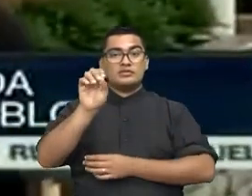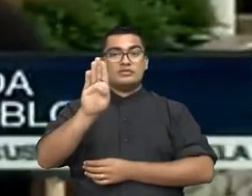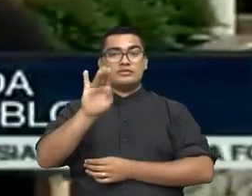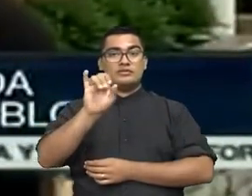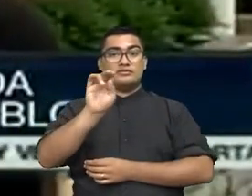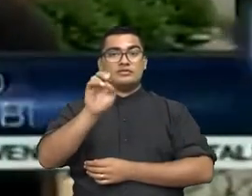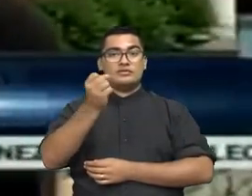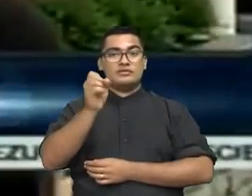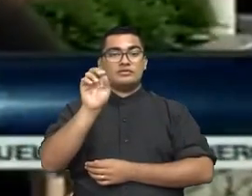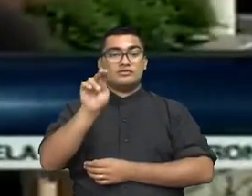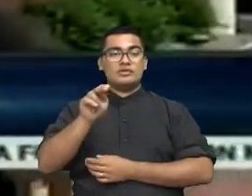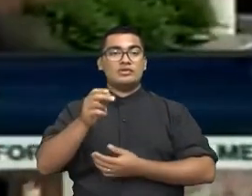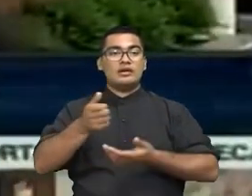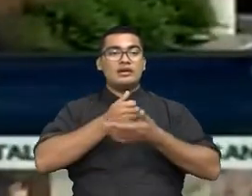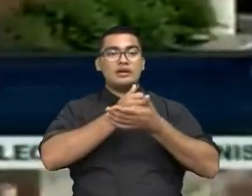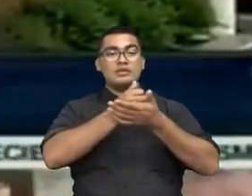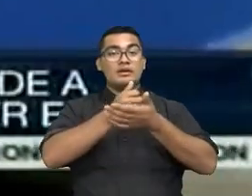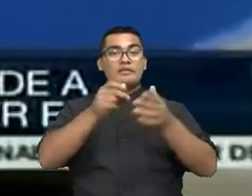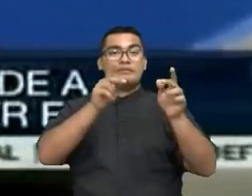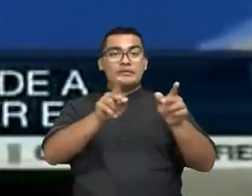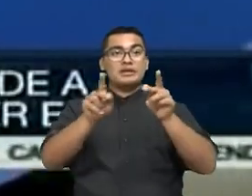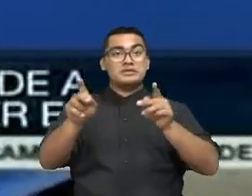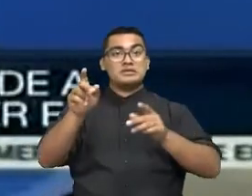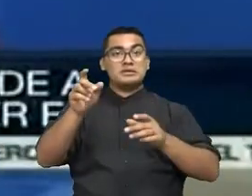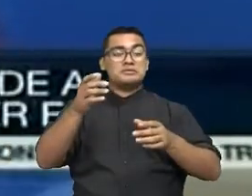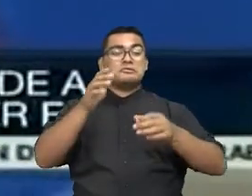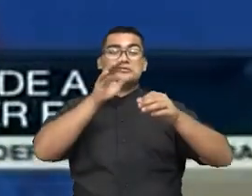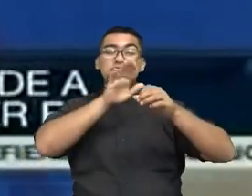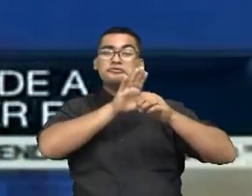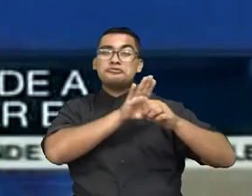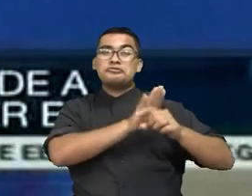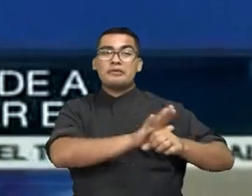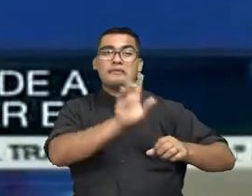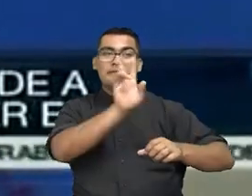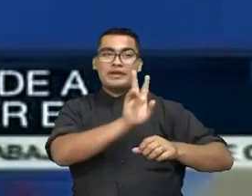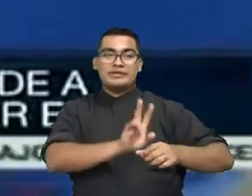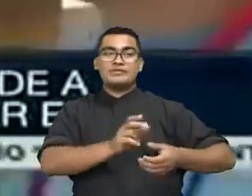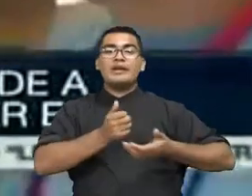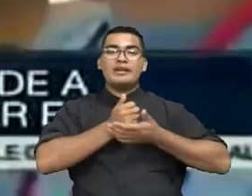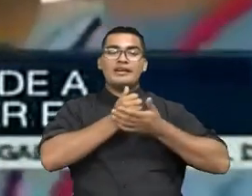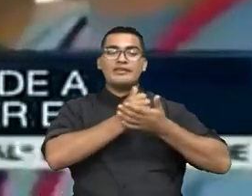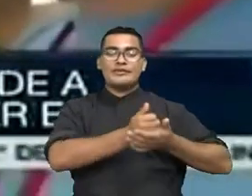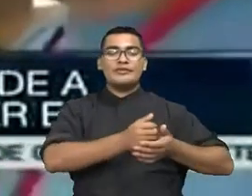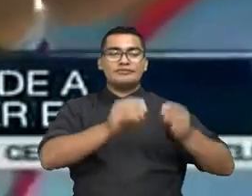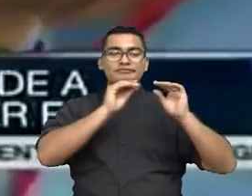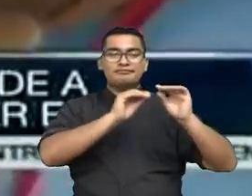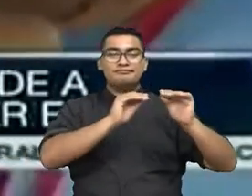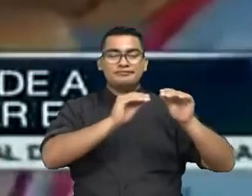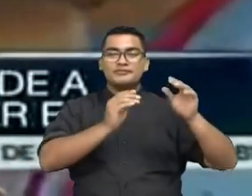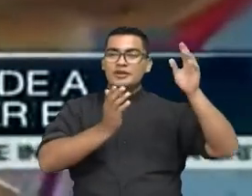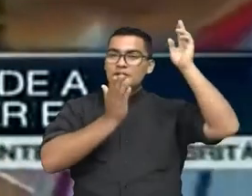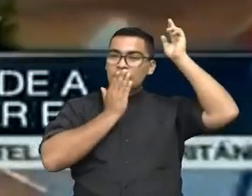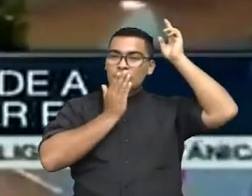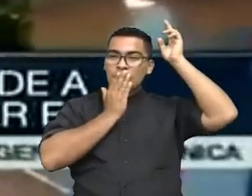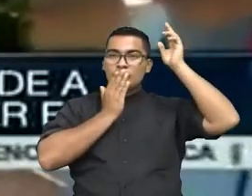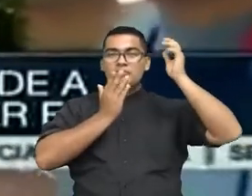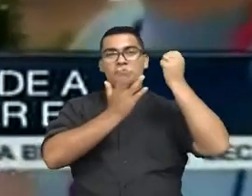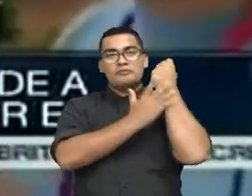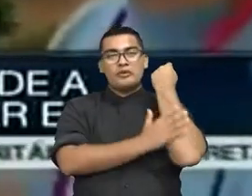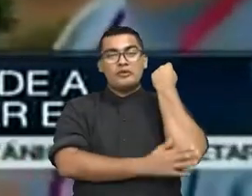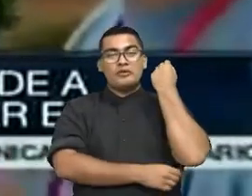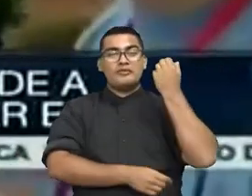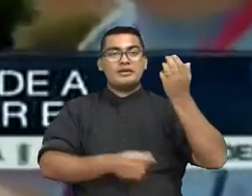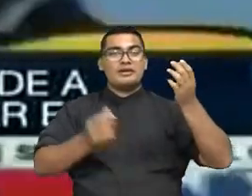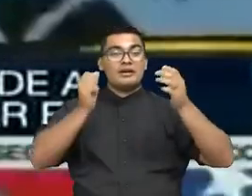alfabetización dirigido a la población históricamente excluida de Venezuela. Pobres, indígenas, privados de libertad,